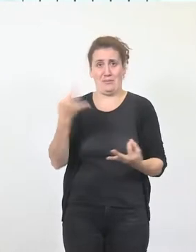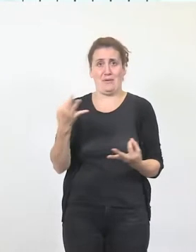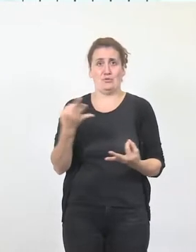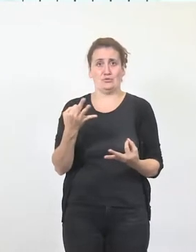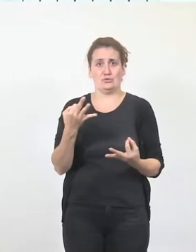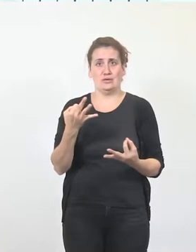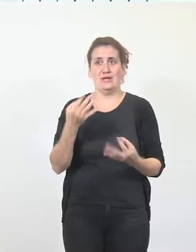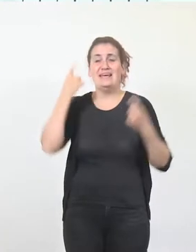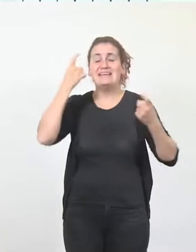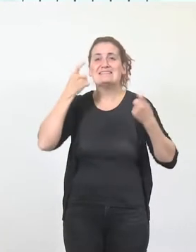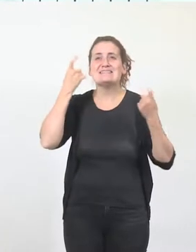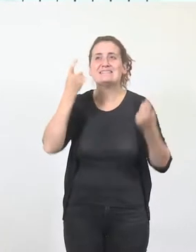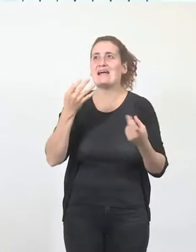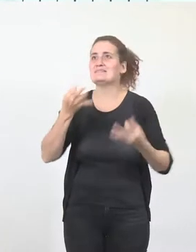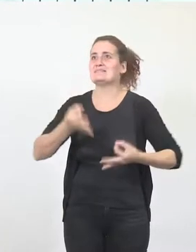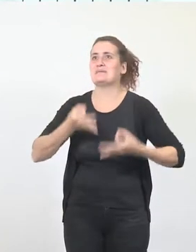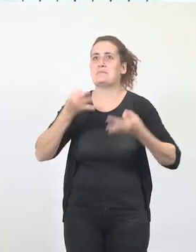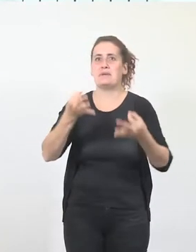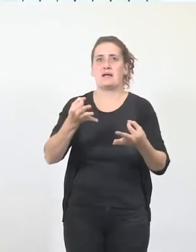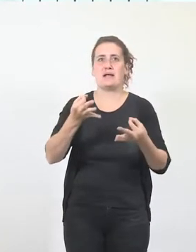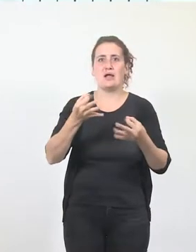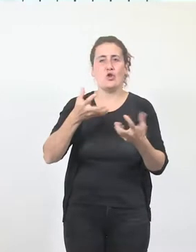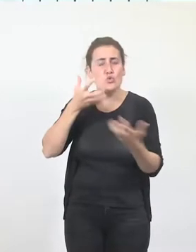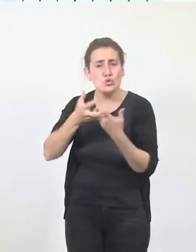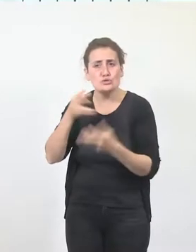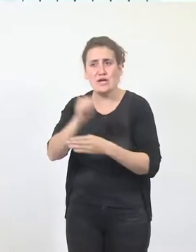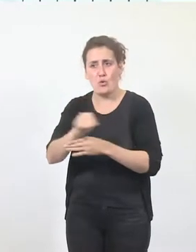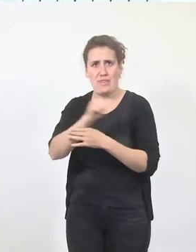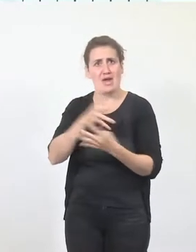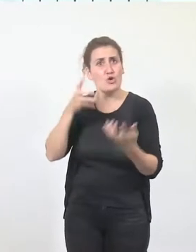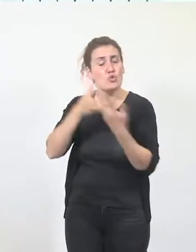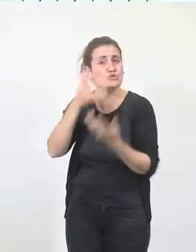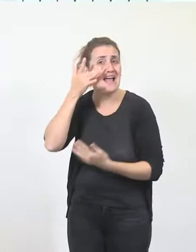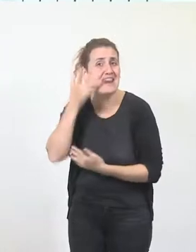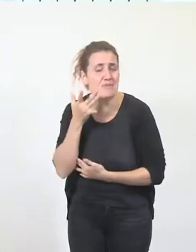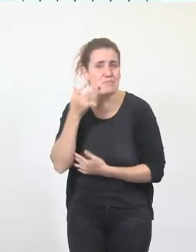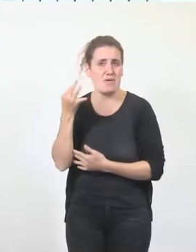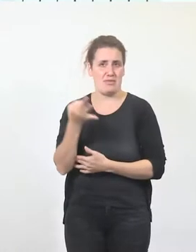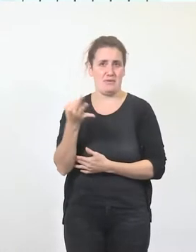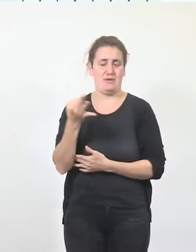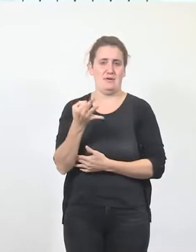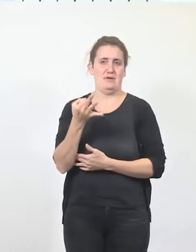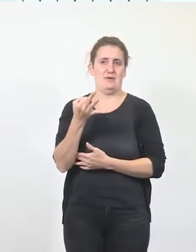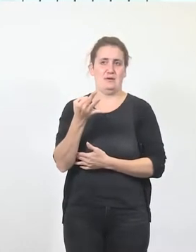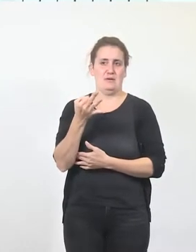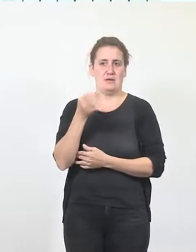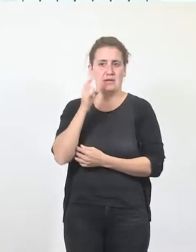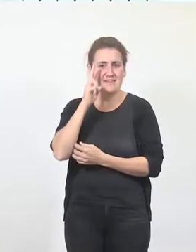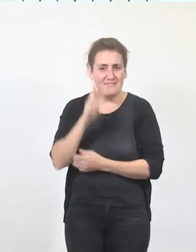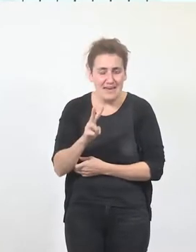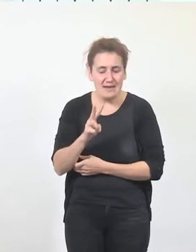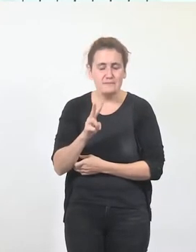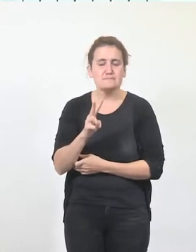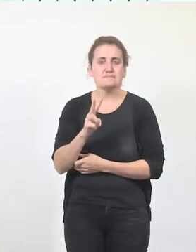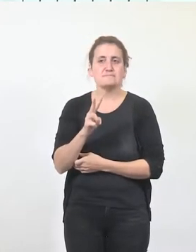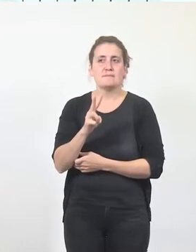Intentar siempre cuidar esa lucha, que sea una lucha limpia siempre, y ver cómo se